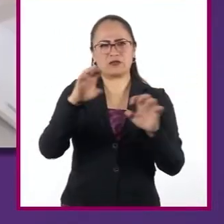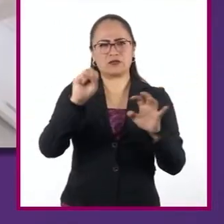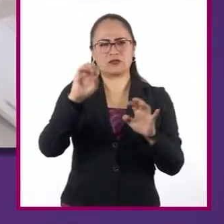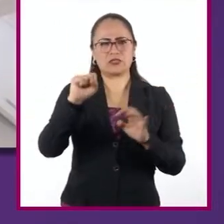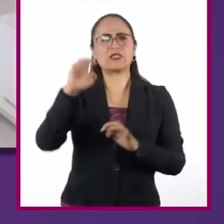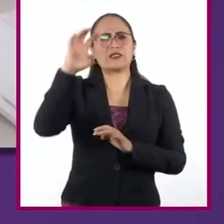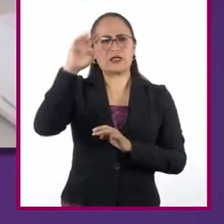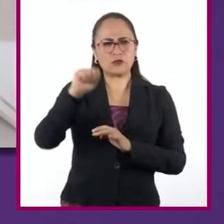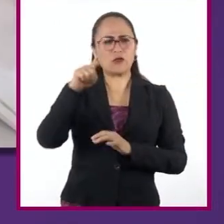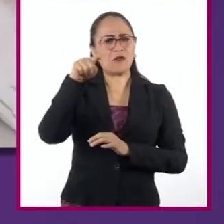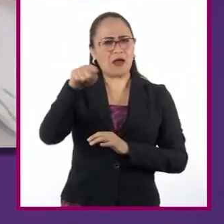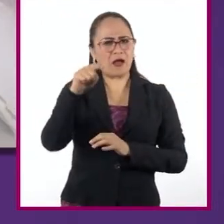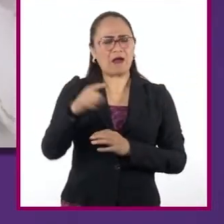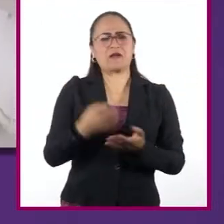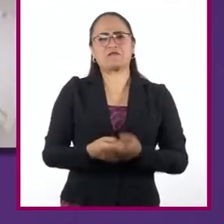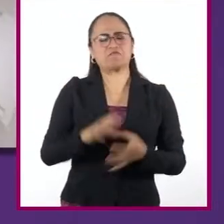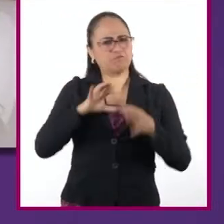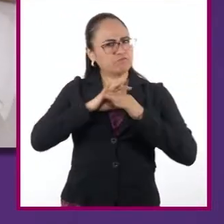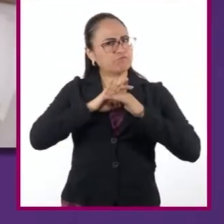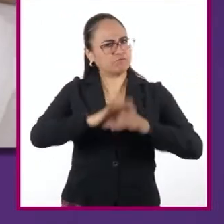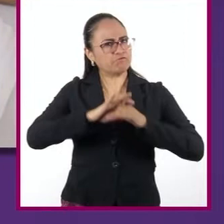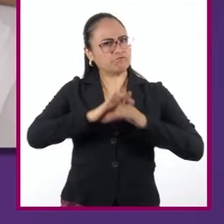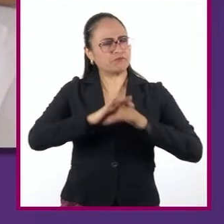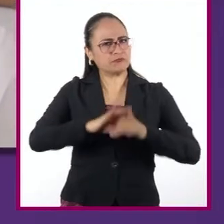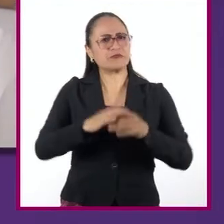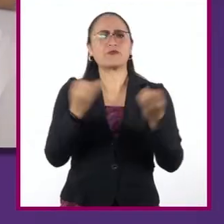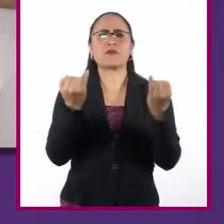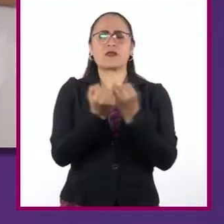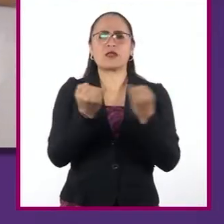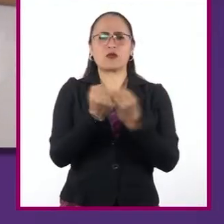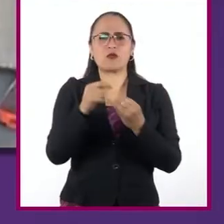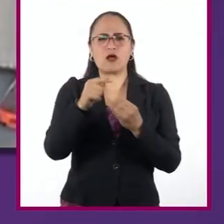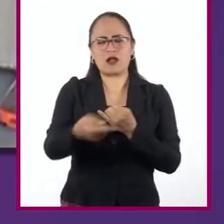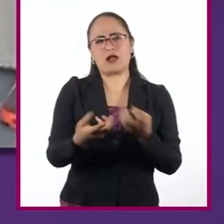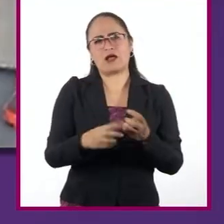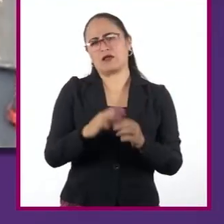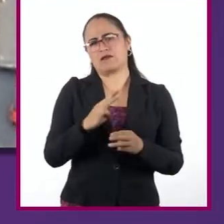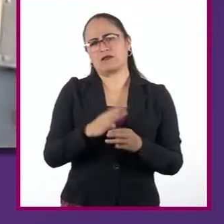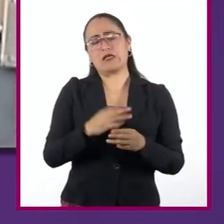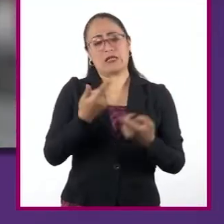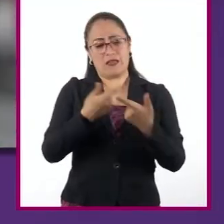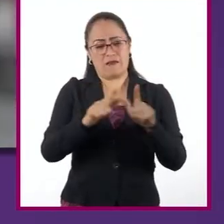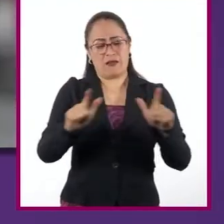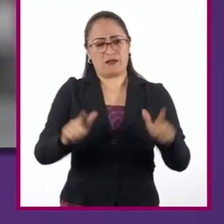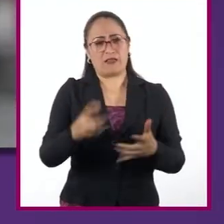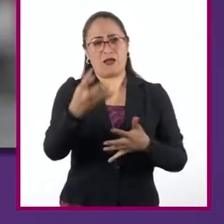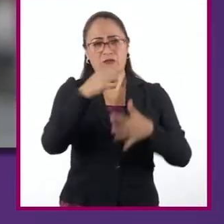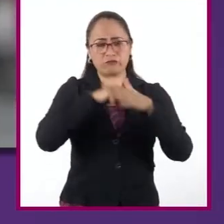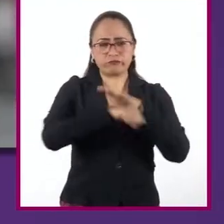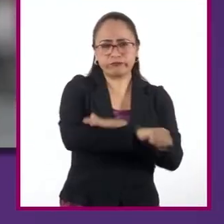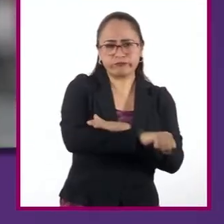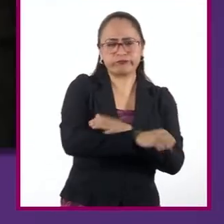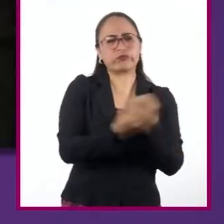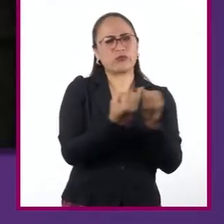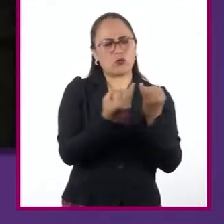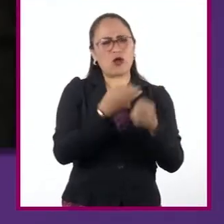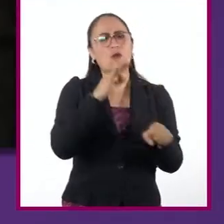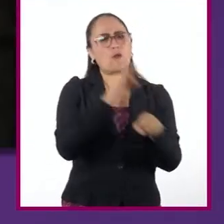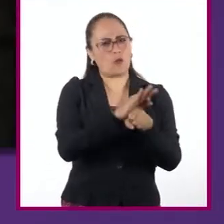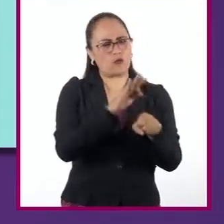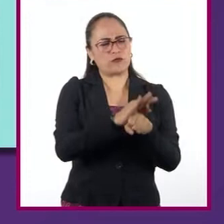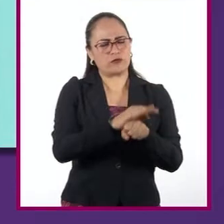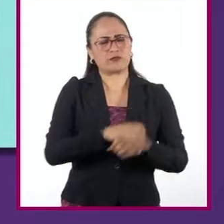protege la dignidad inherente al ser humano y, particularmente en materia de privación de libertad y de protección de la integridad